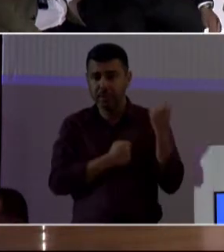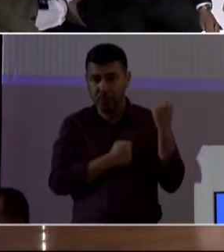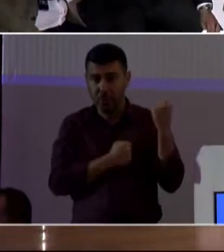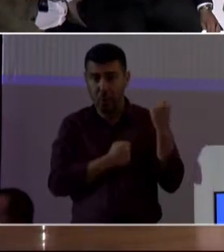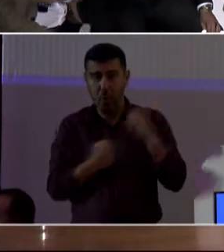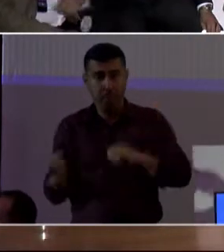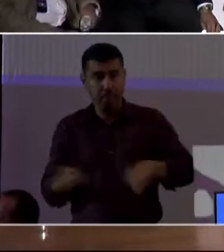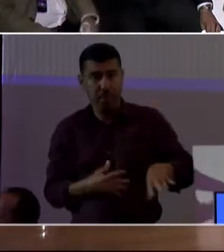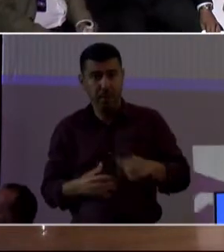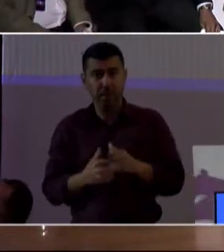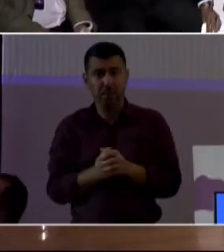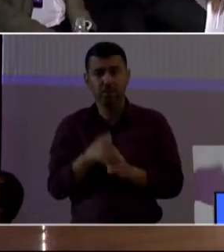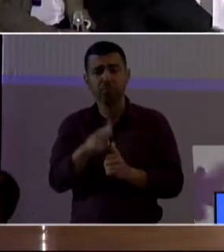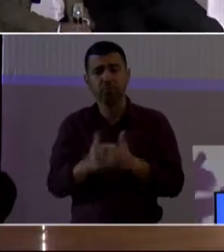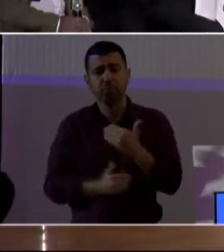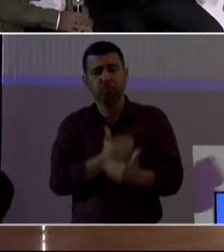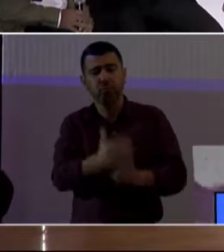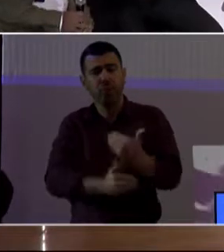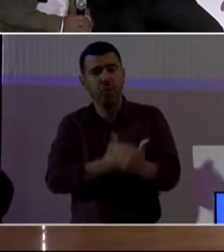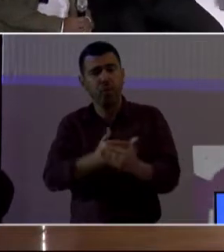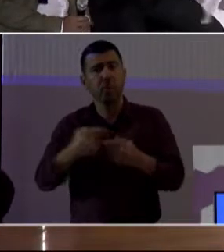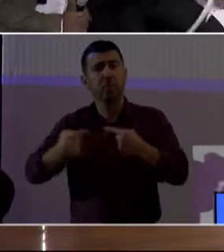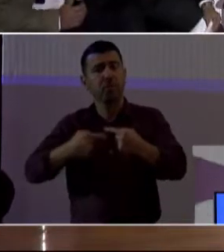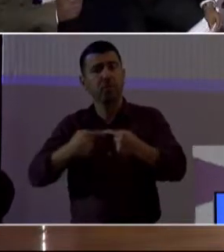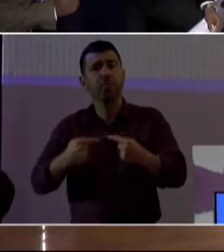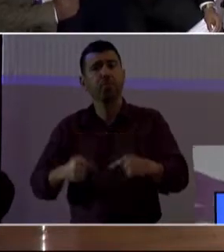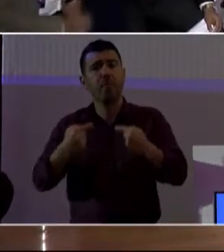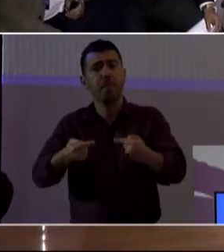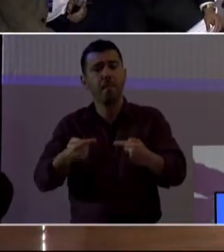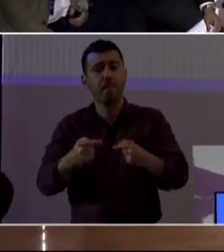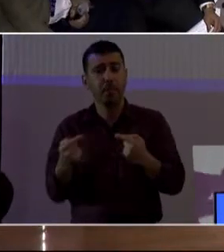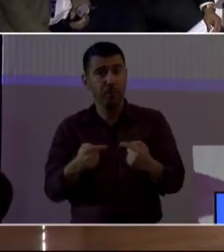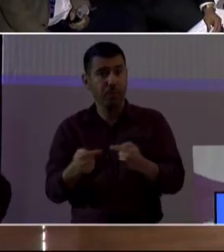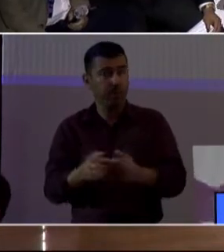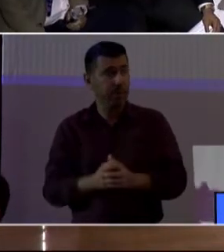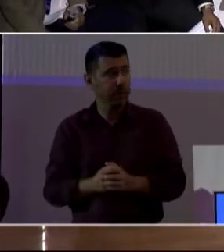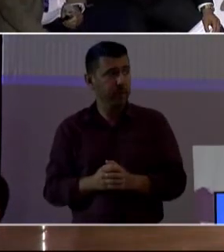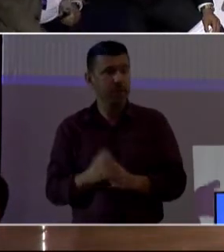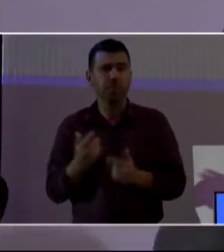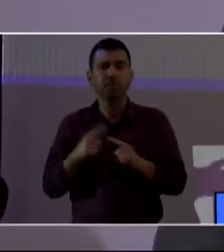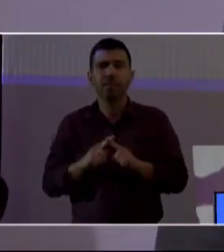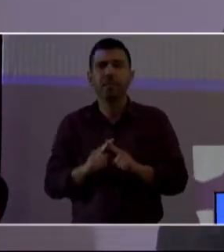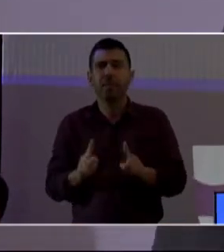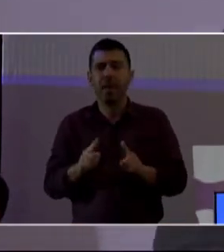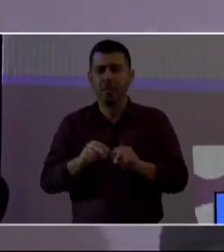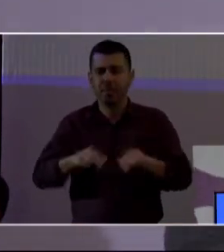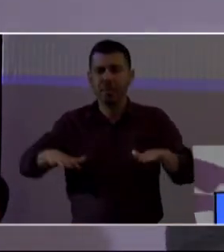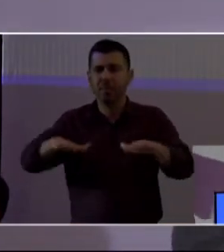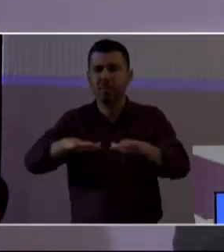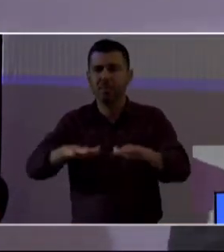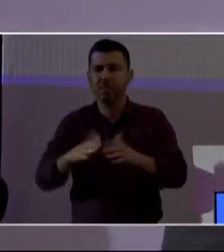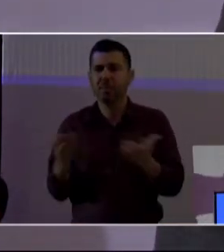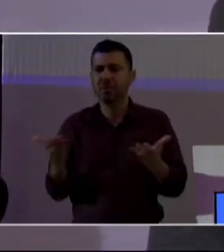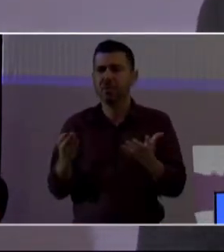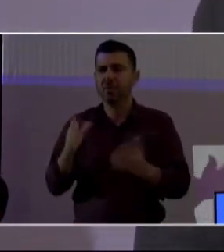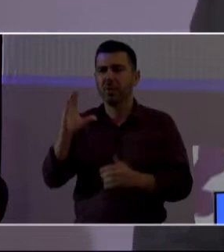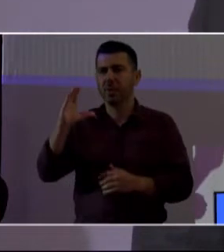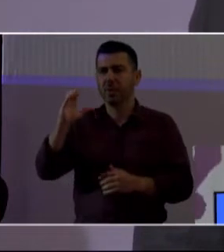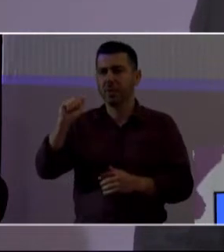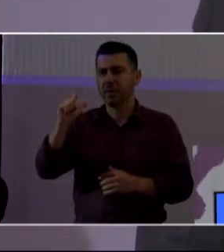proceso de reincorporación. Pero la zona donde se encuentran, que es Caldono, en el resguardo de San Lorenzo y en